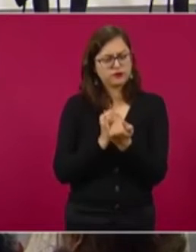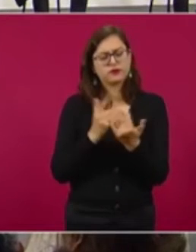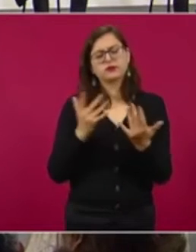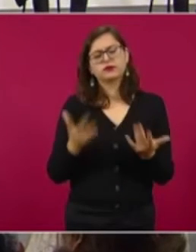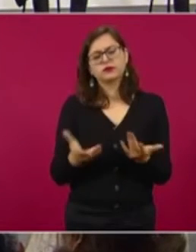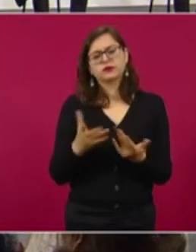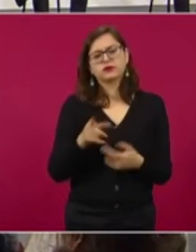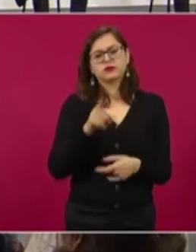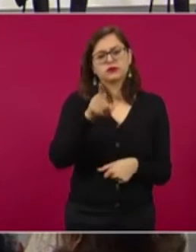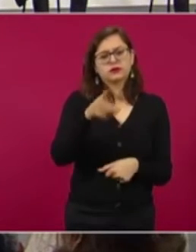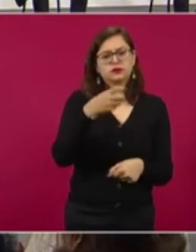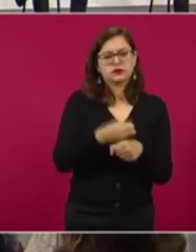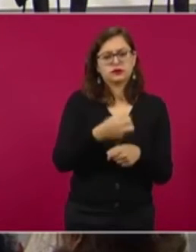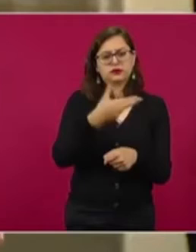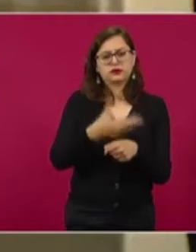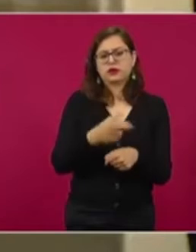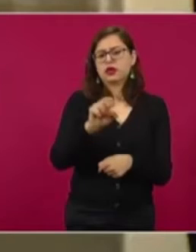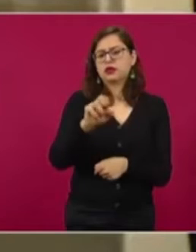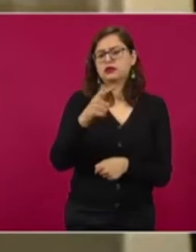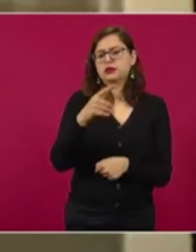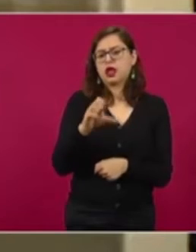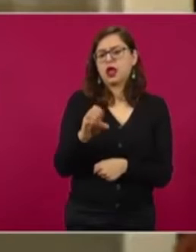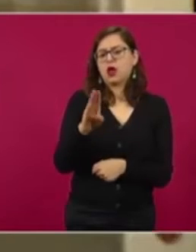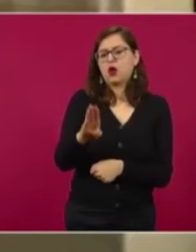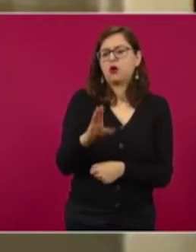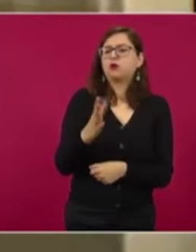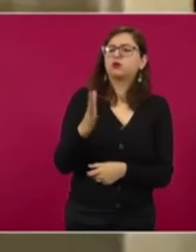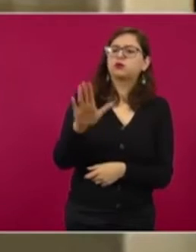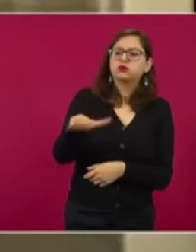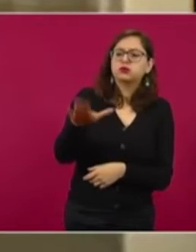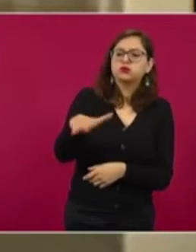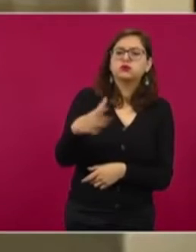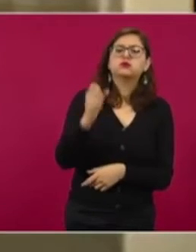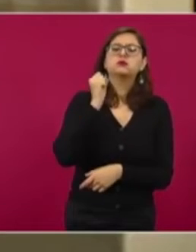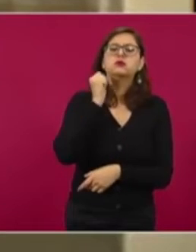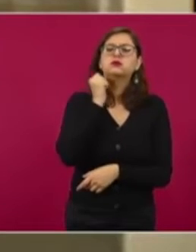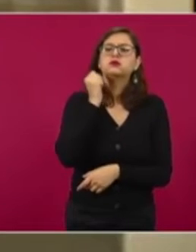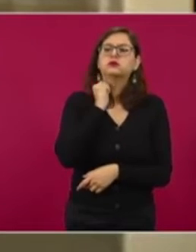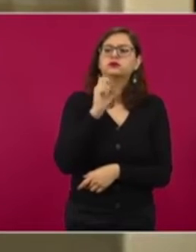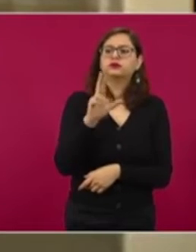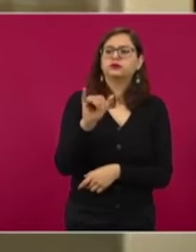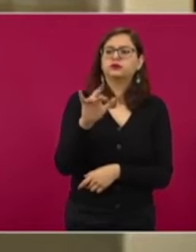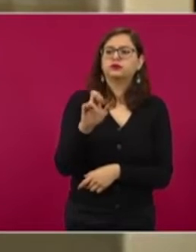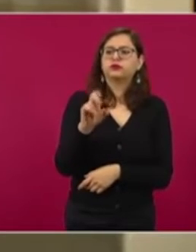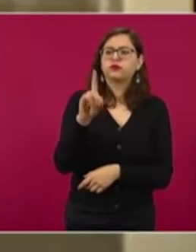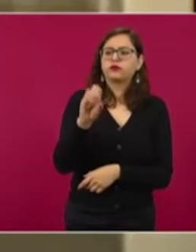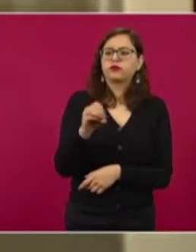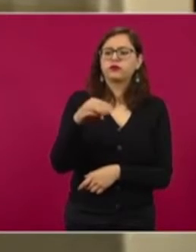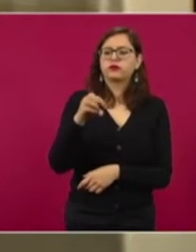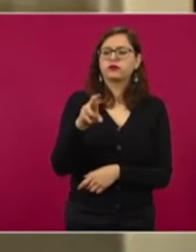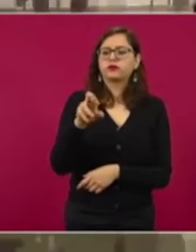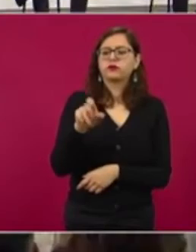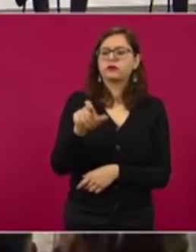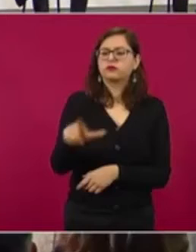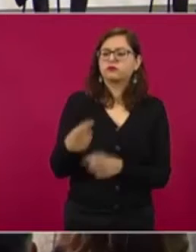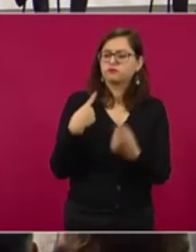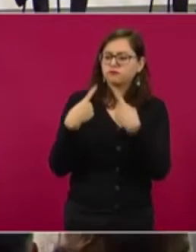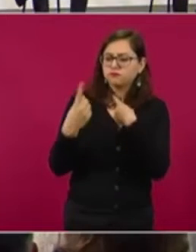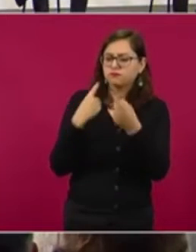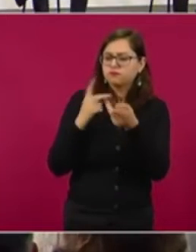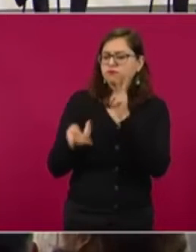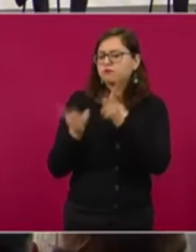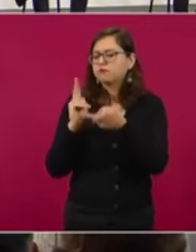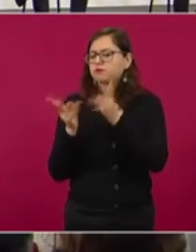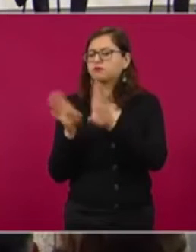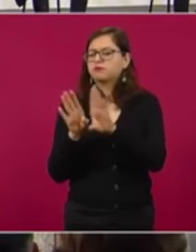preguntarle al secretario de Gobernación los pormenores de su reunión con el senador Ricardo Monreal en el Senado de la República. Gracias, presidente. Bueno, yo pienso